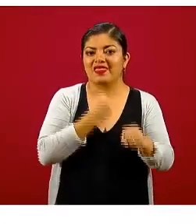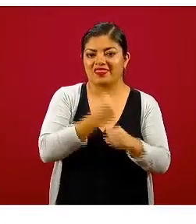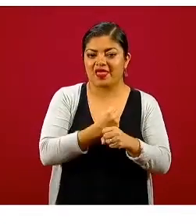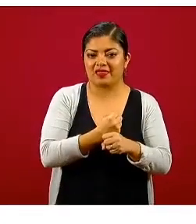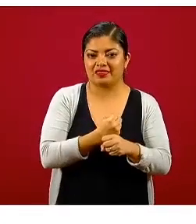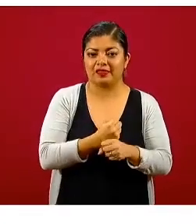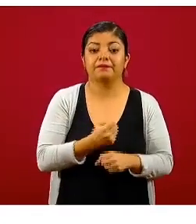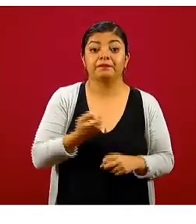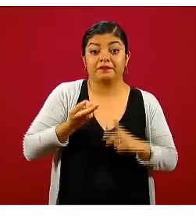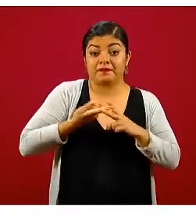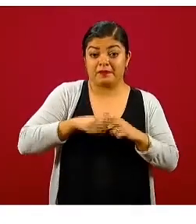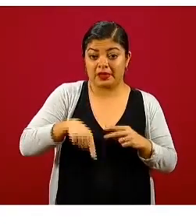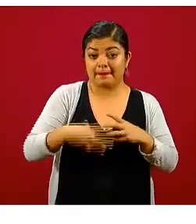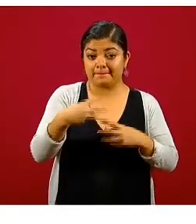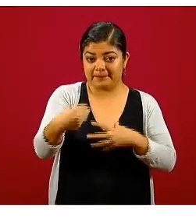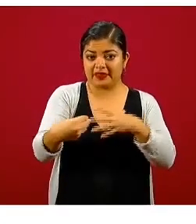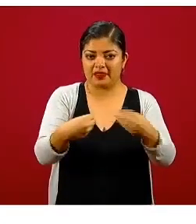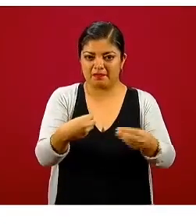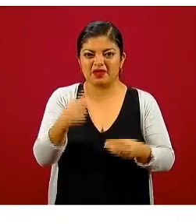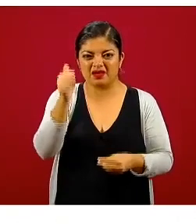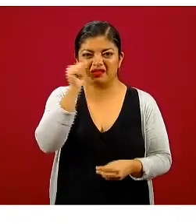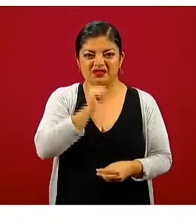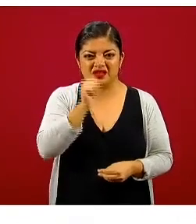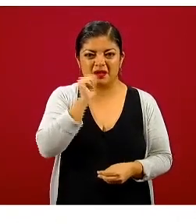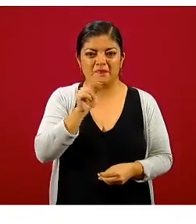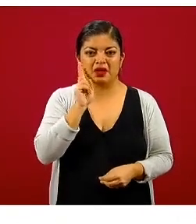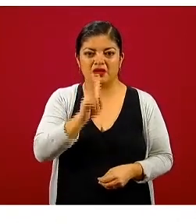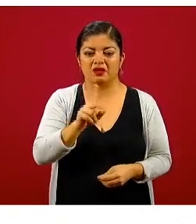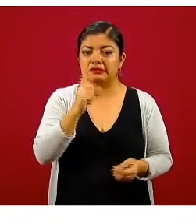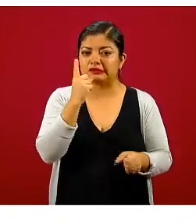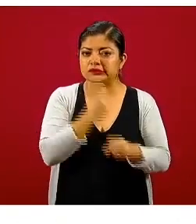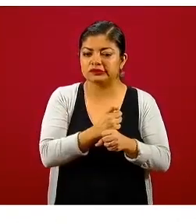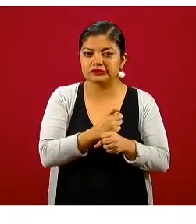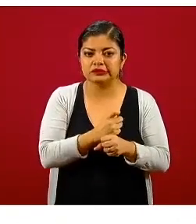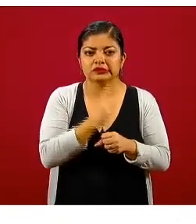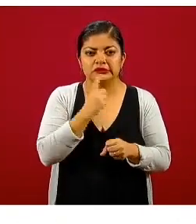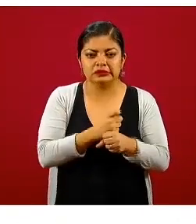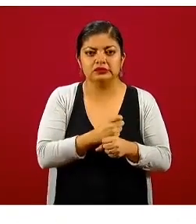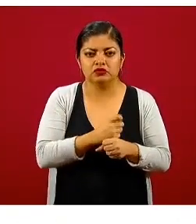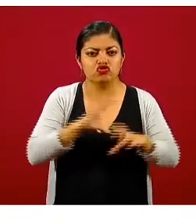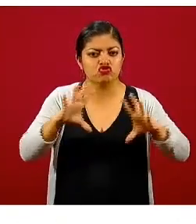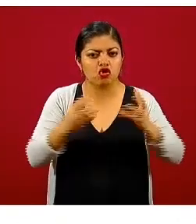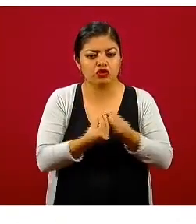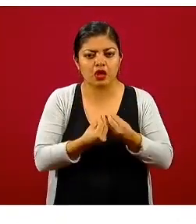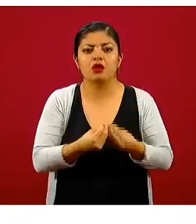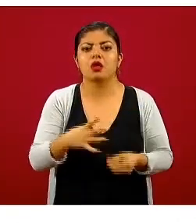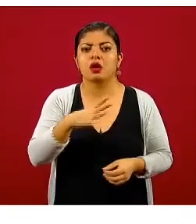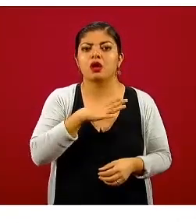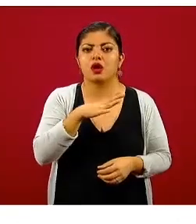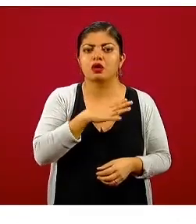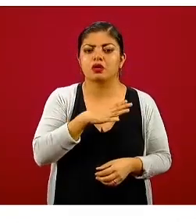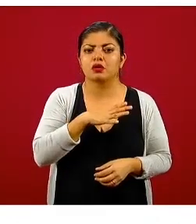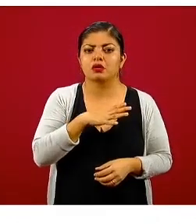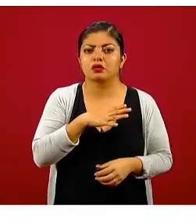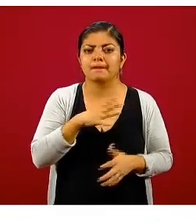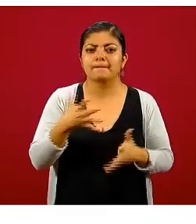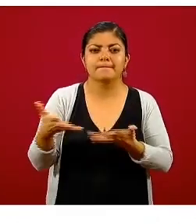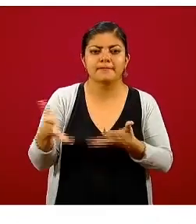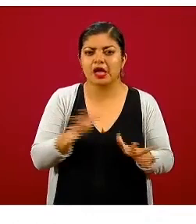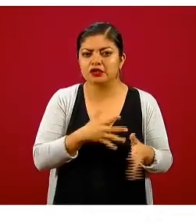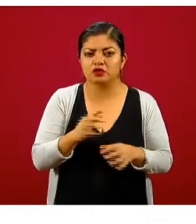inició la epidemia en México, siempre vimos que en la cantidad de casos confirmados del total, siempre hubo una